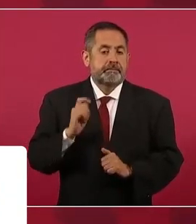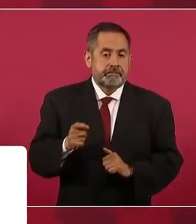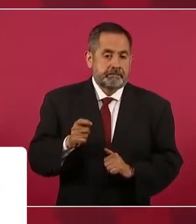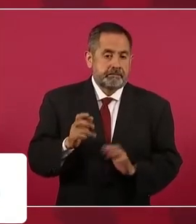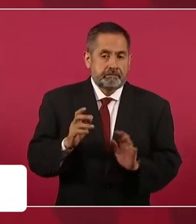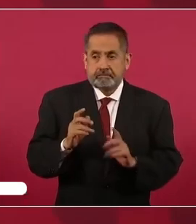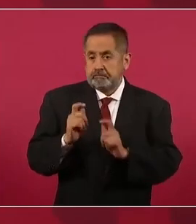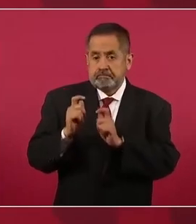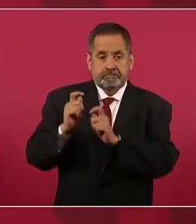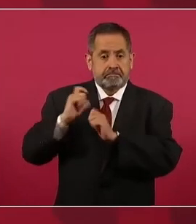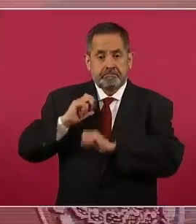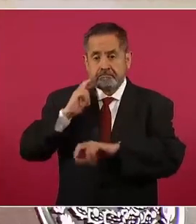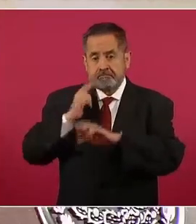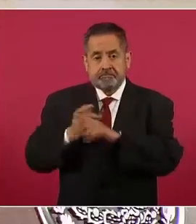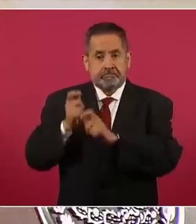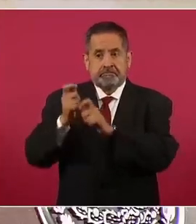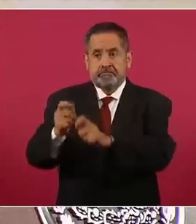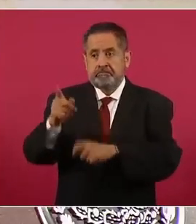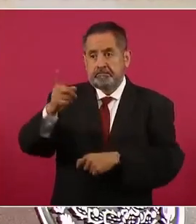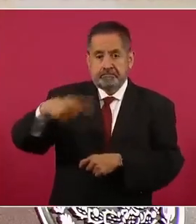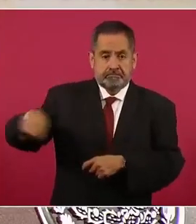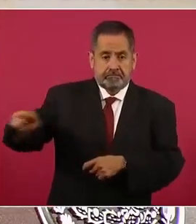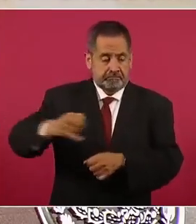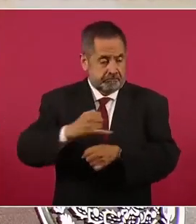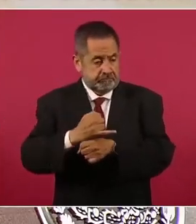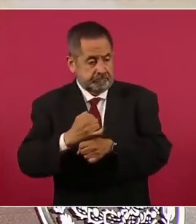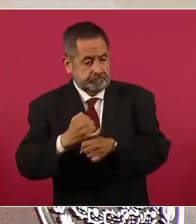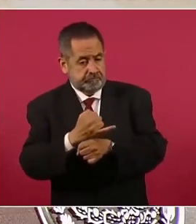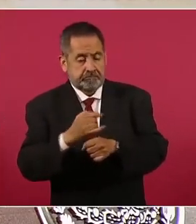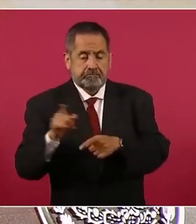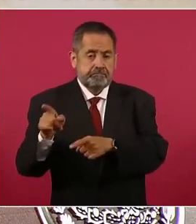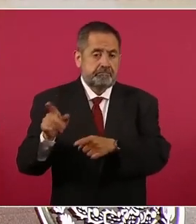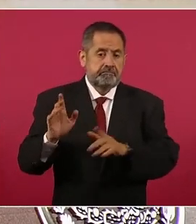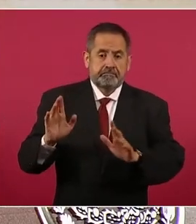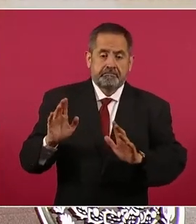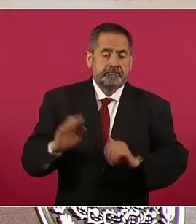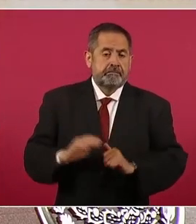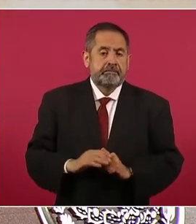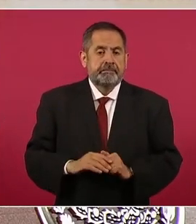la instancia que va a investigar.